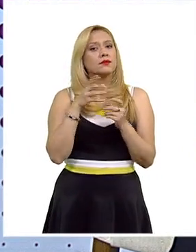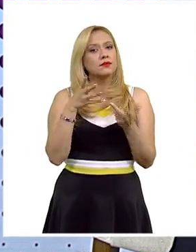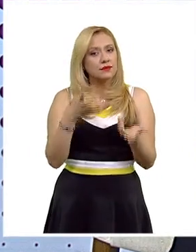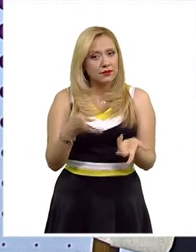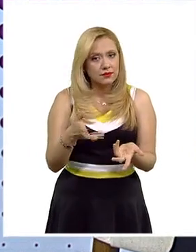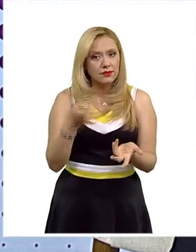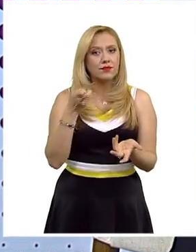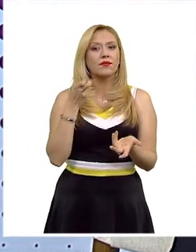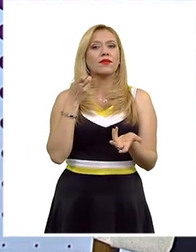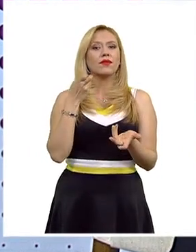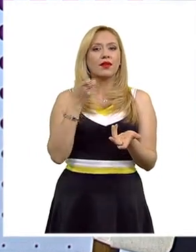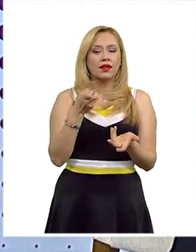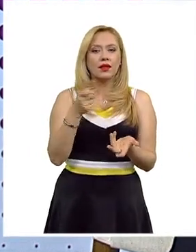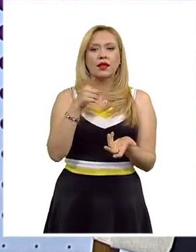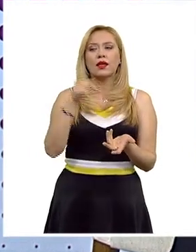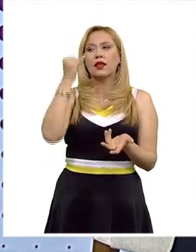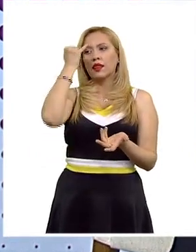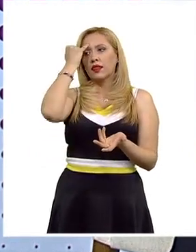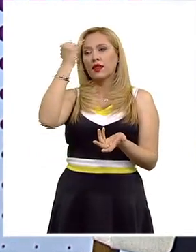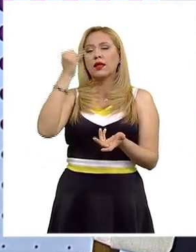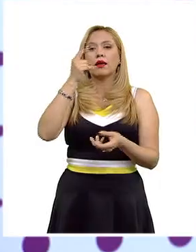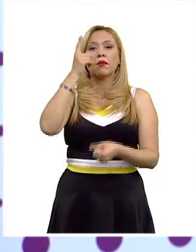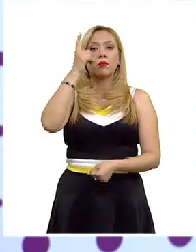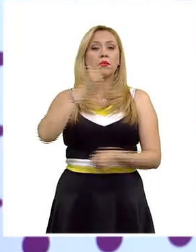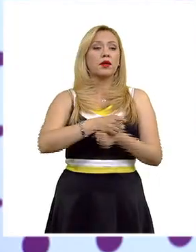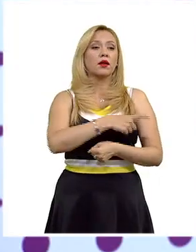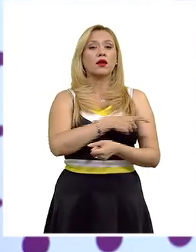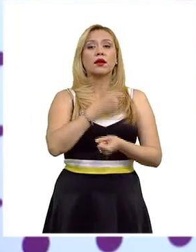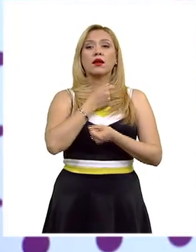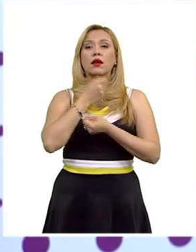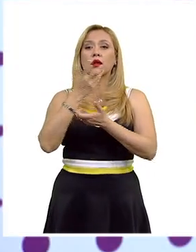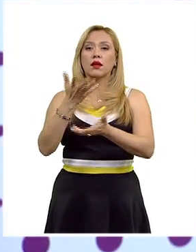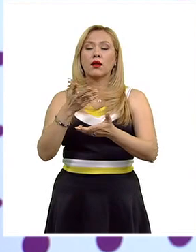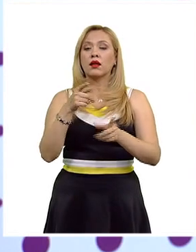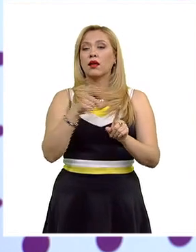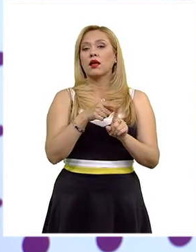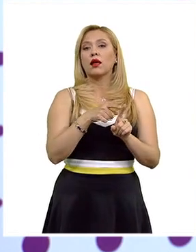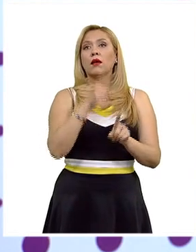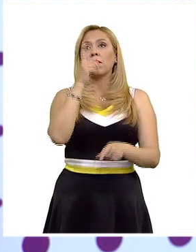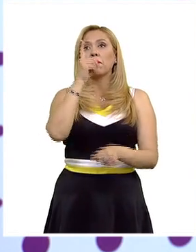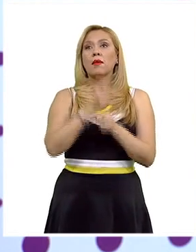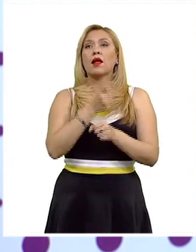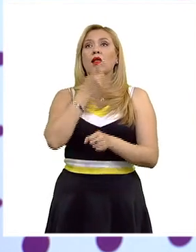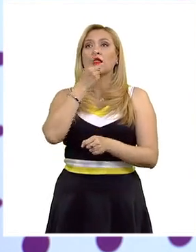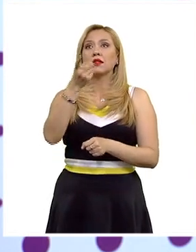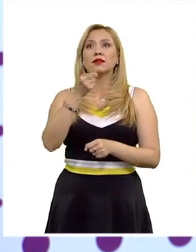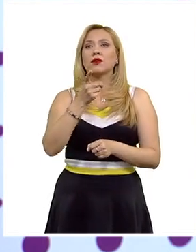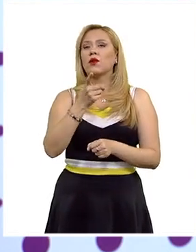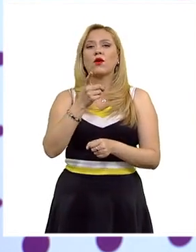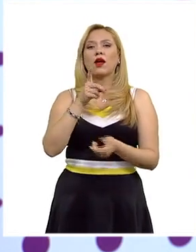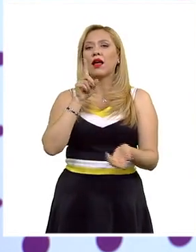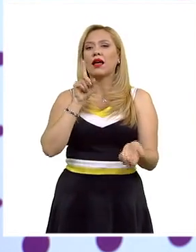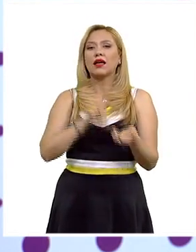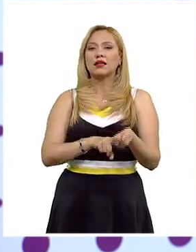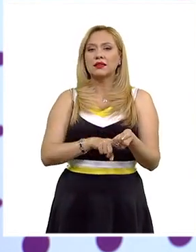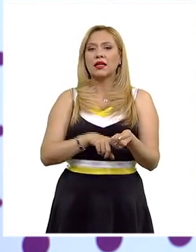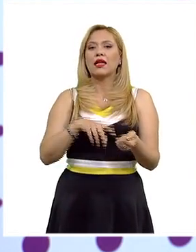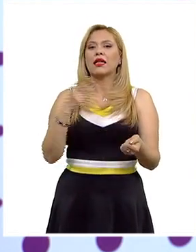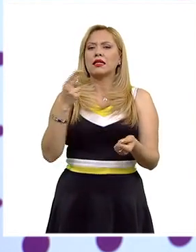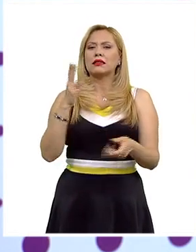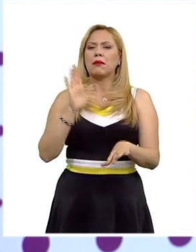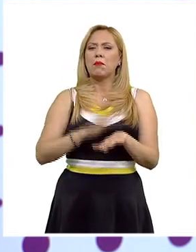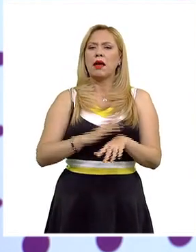y rompe con la idea de que el primer testimonio que das es el testimonio más creíble, sino que en realidad